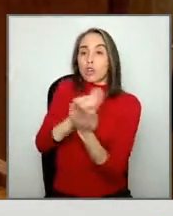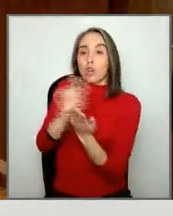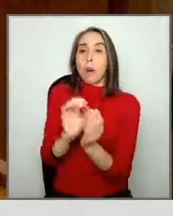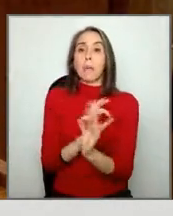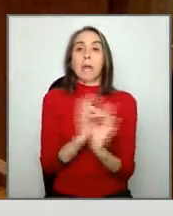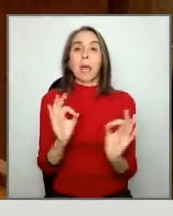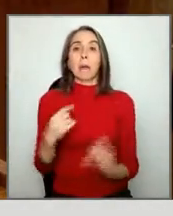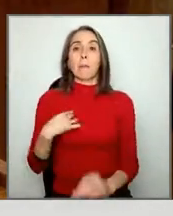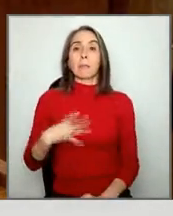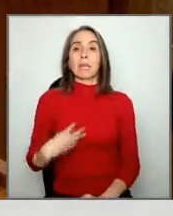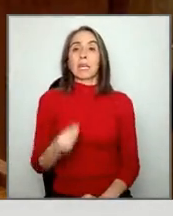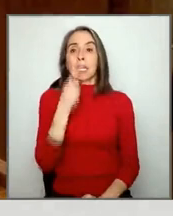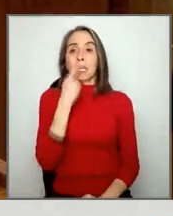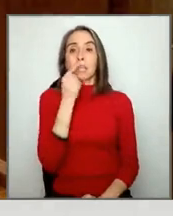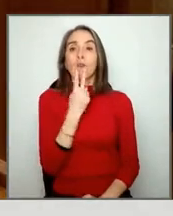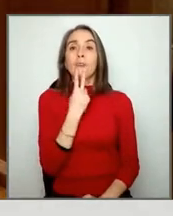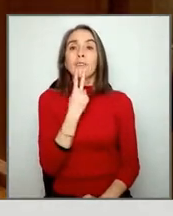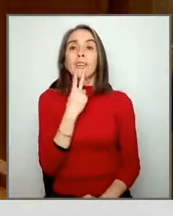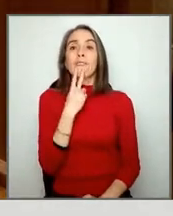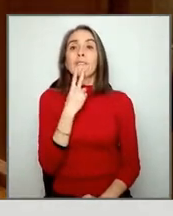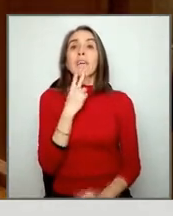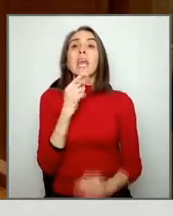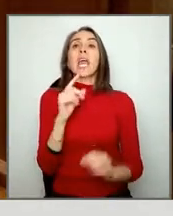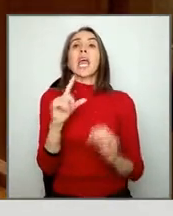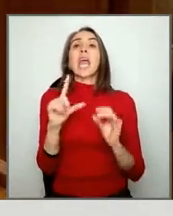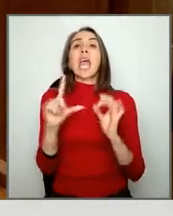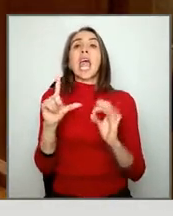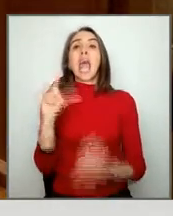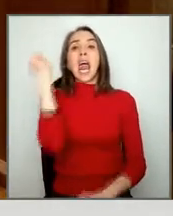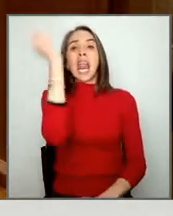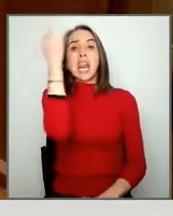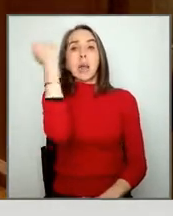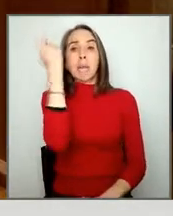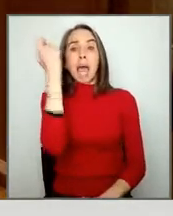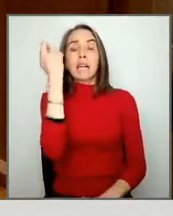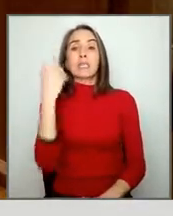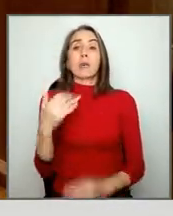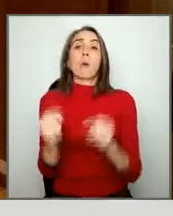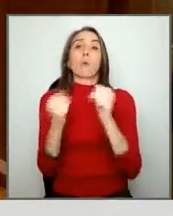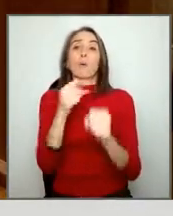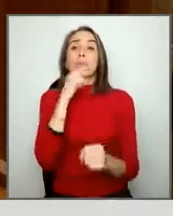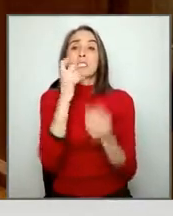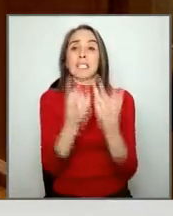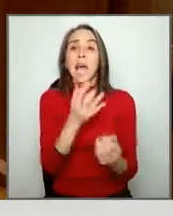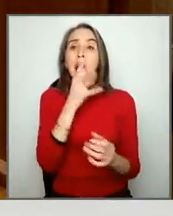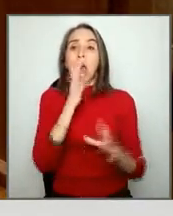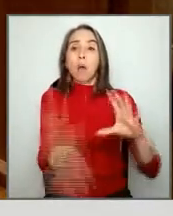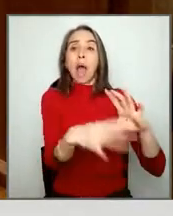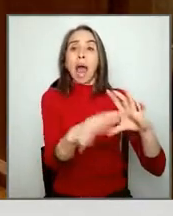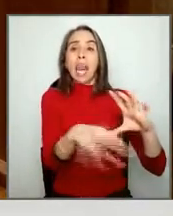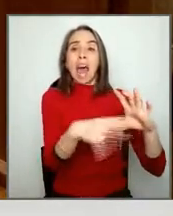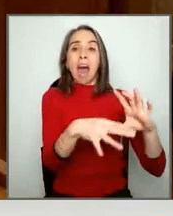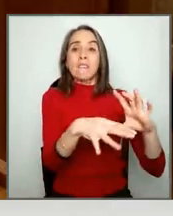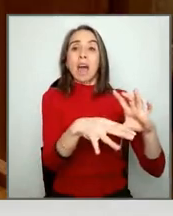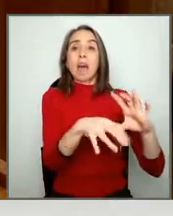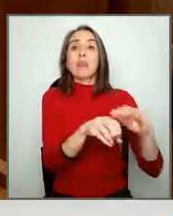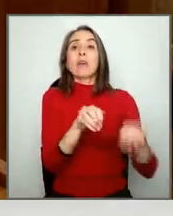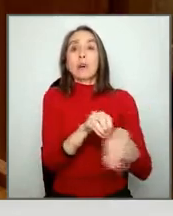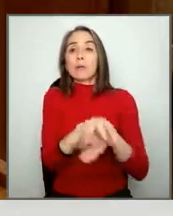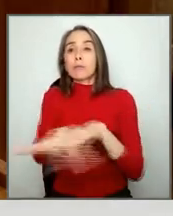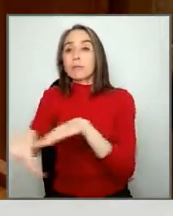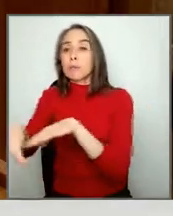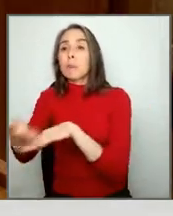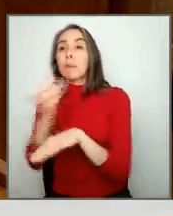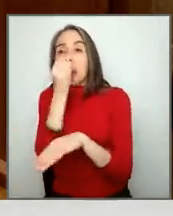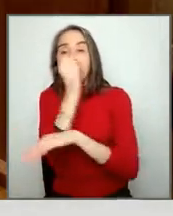hijo que vive en la zona de limache que ya tiene una brutal sequía usa el agua la lavadora para mantener su jardín bonito entonces yo